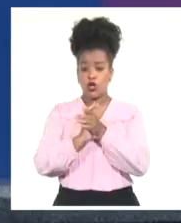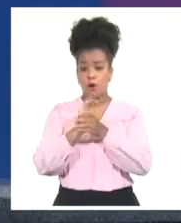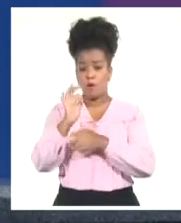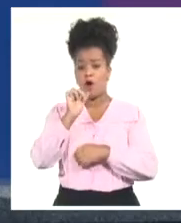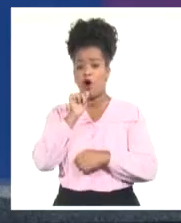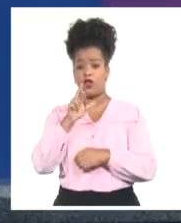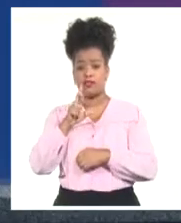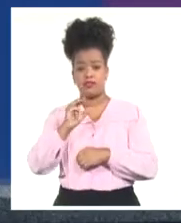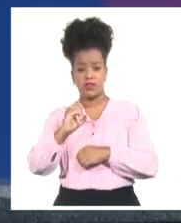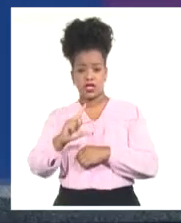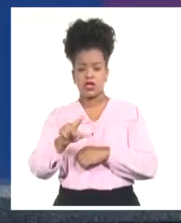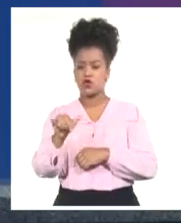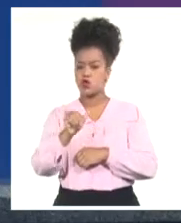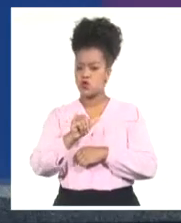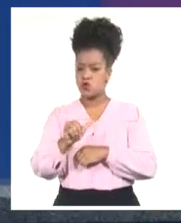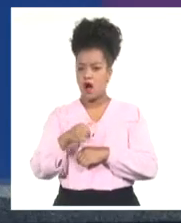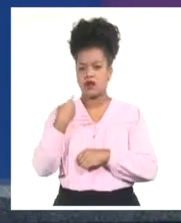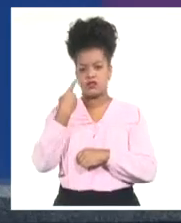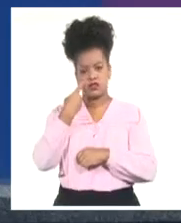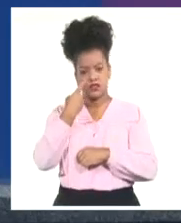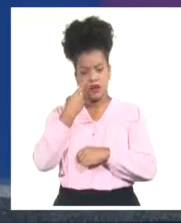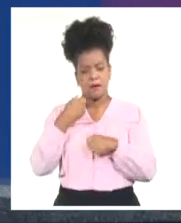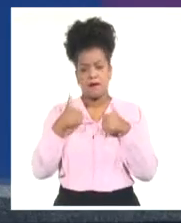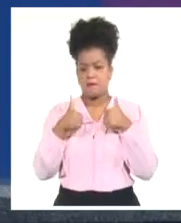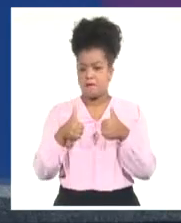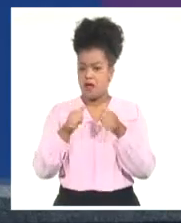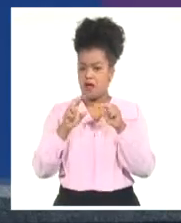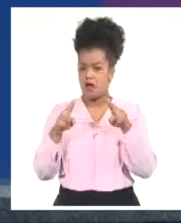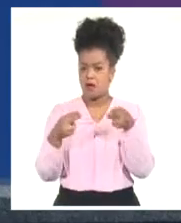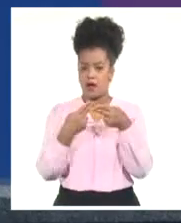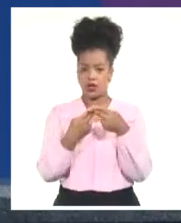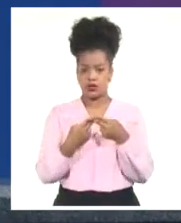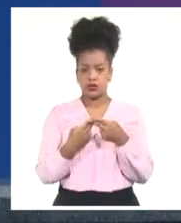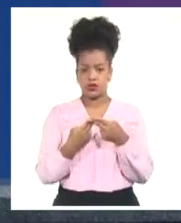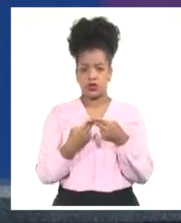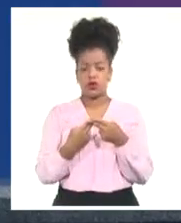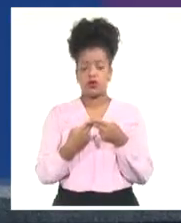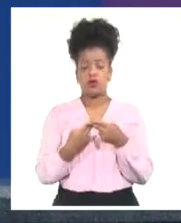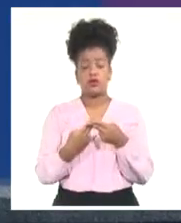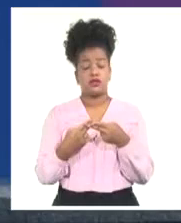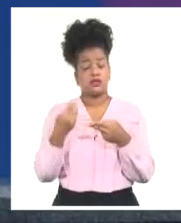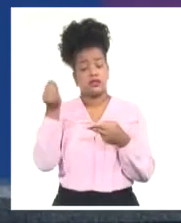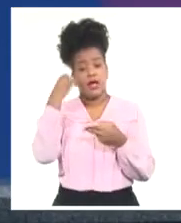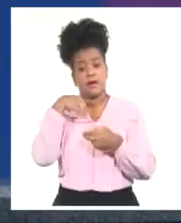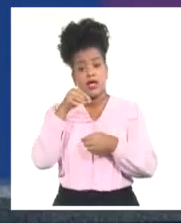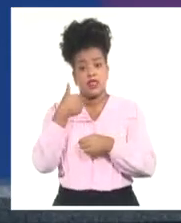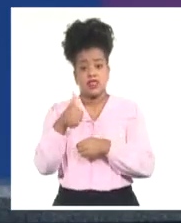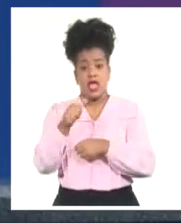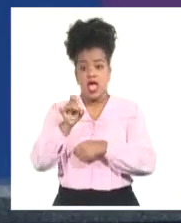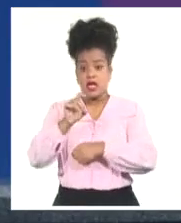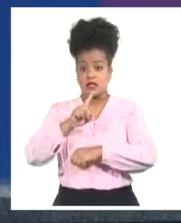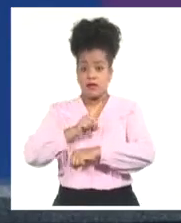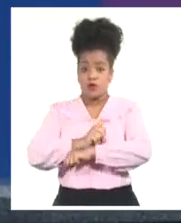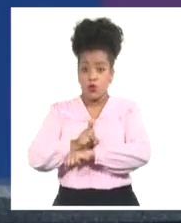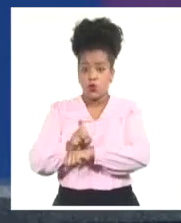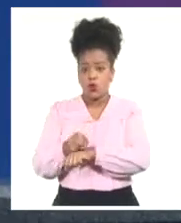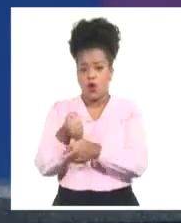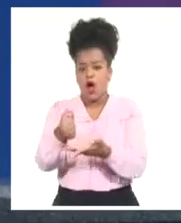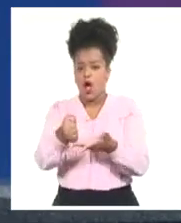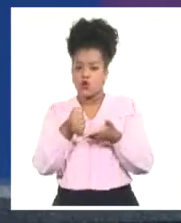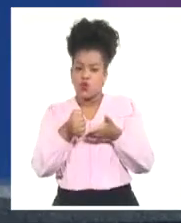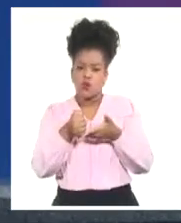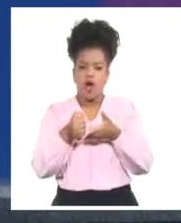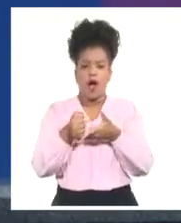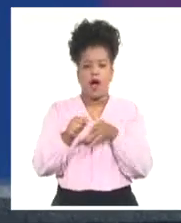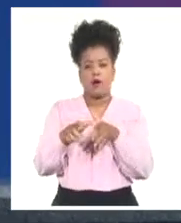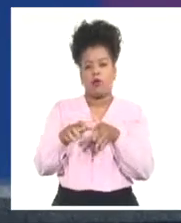partido, como no puedo decirlo, pero a veces meter 10, 15 minutos a un jugador fresco que te puede ayudar a manejar el